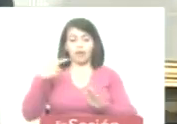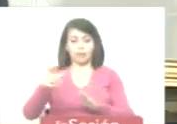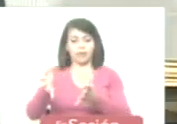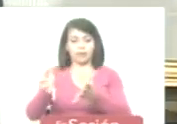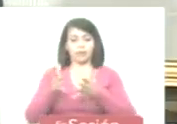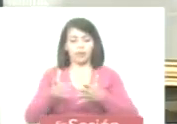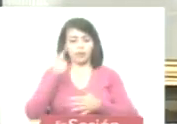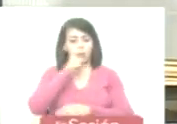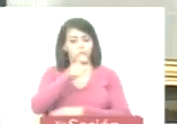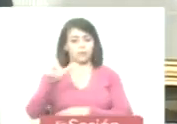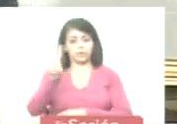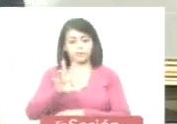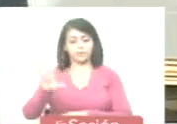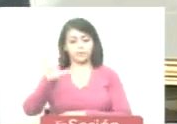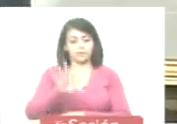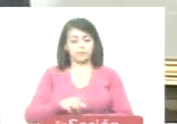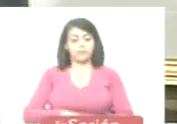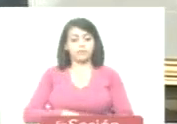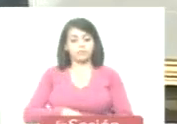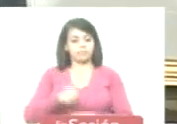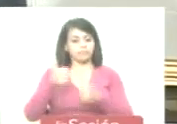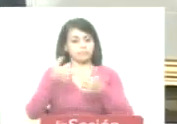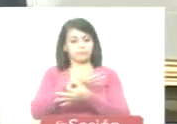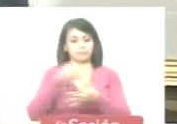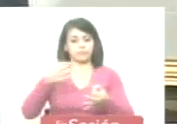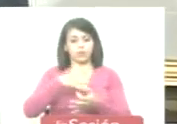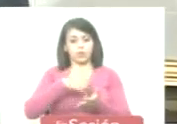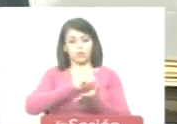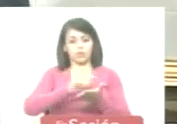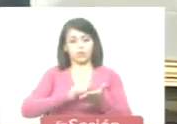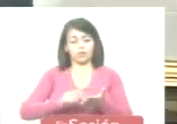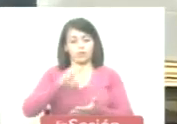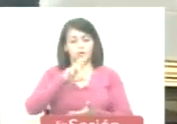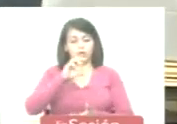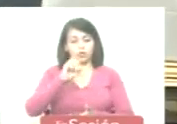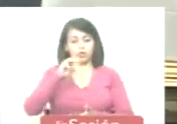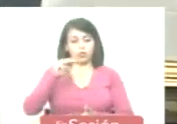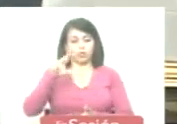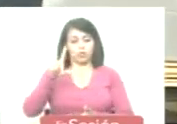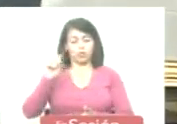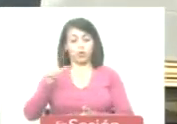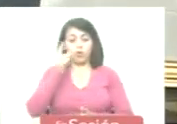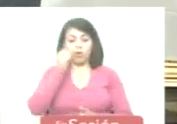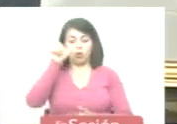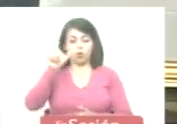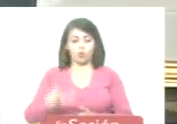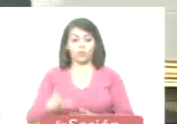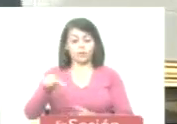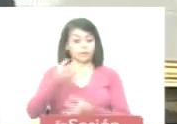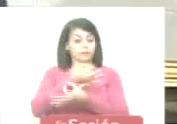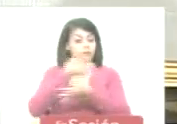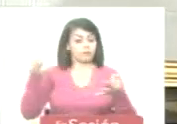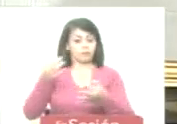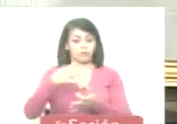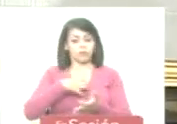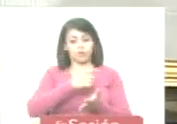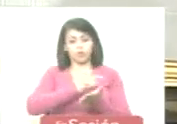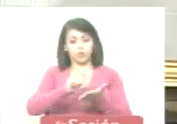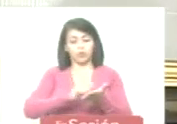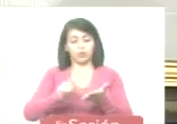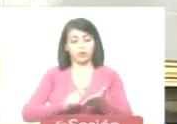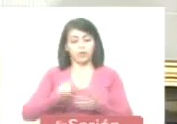electo por el pueblo de Venezuela el genial novelista Rómulo Gallegos. Gallegos era tan genial como novelista que